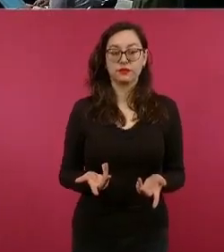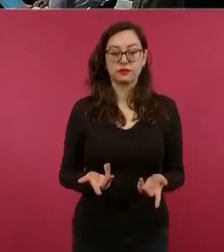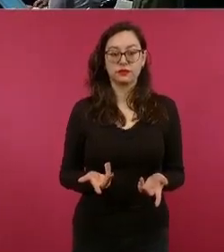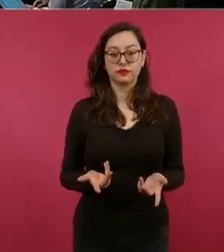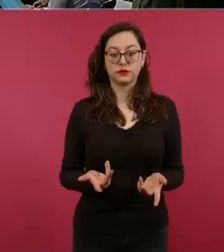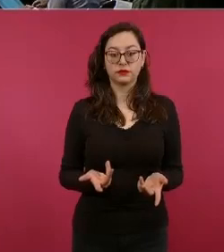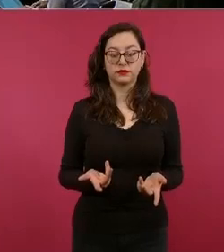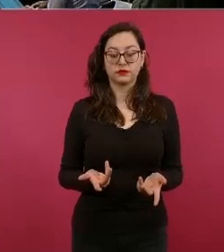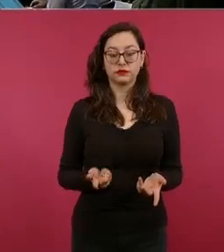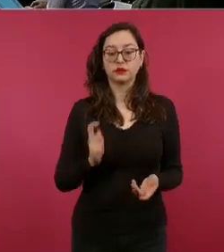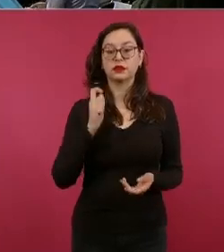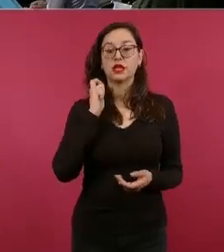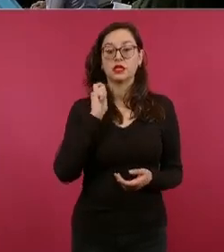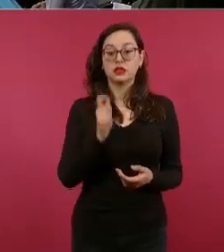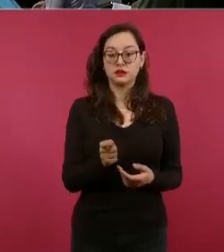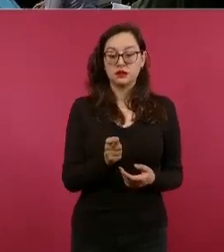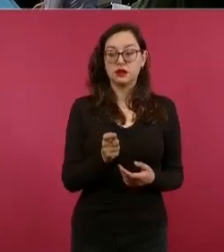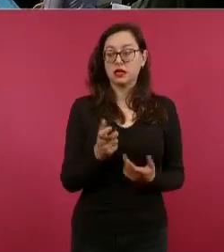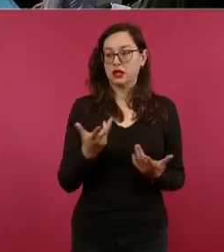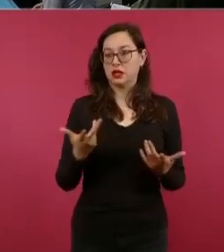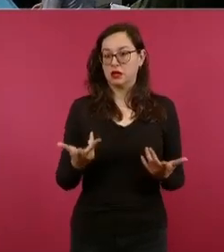guerra comercial.